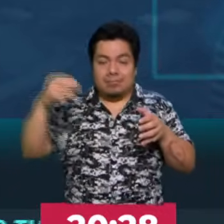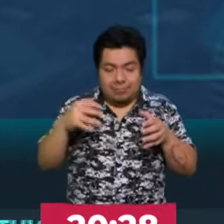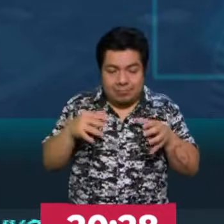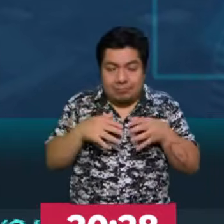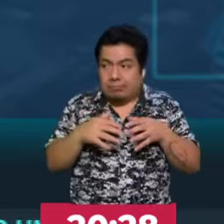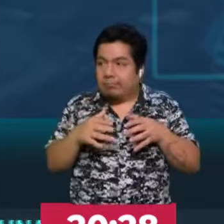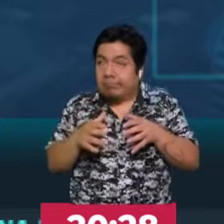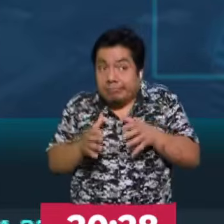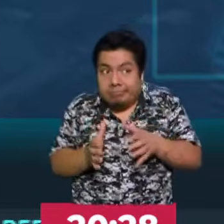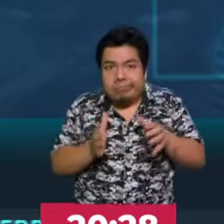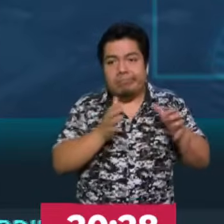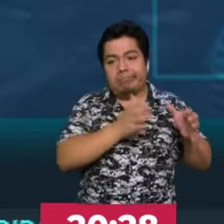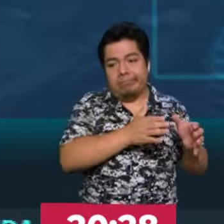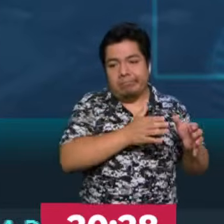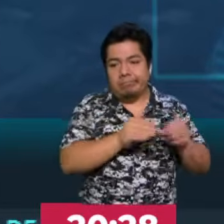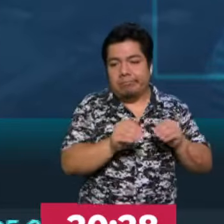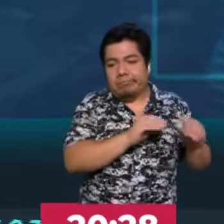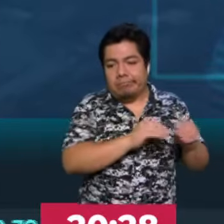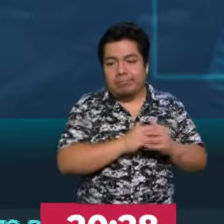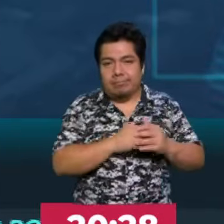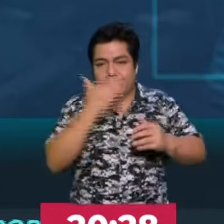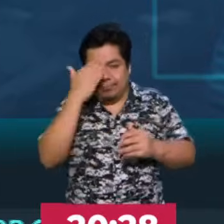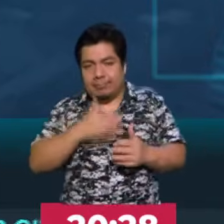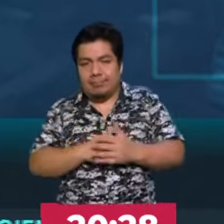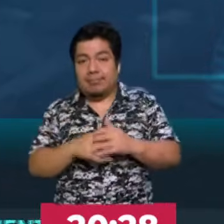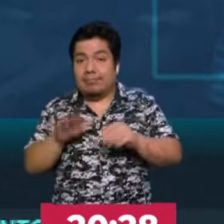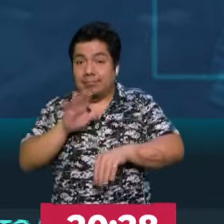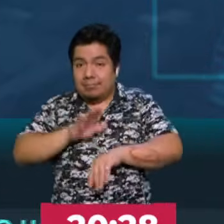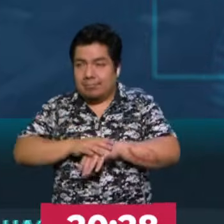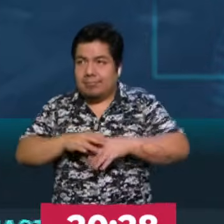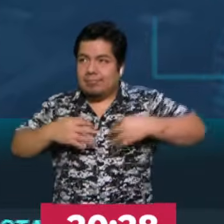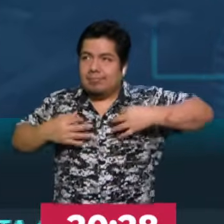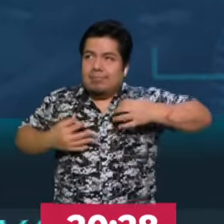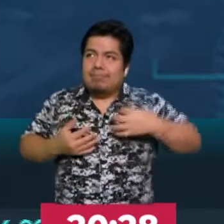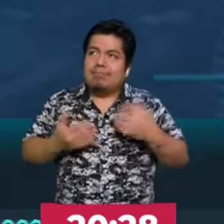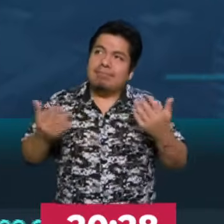colonias, vecindades, para un uso mucho más, digamos,